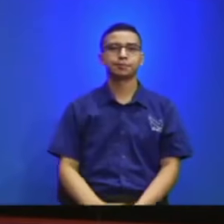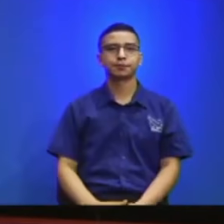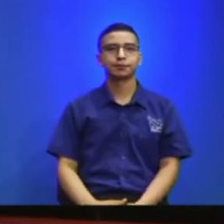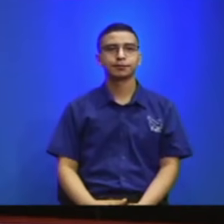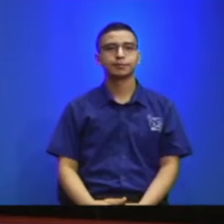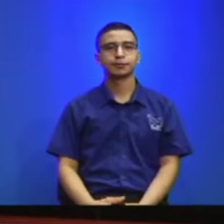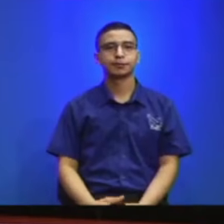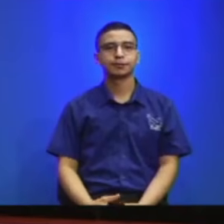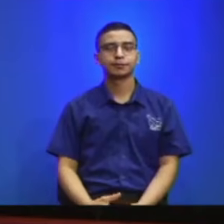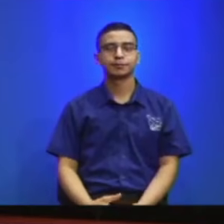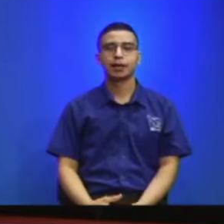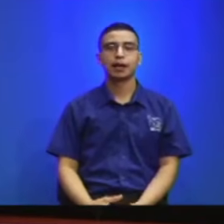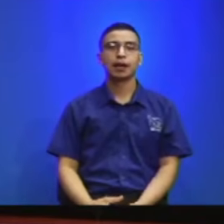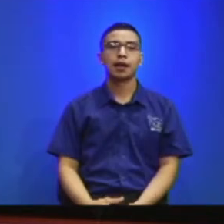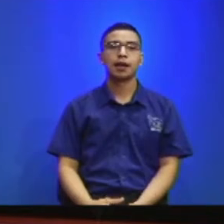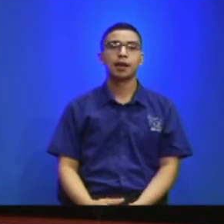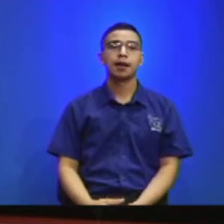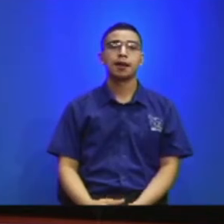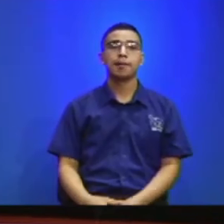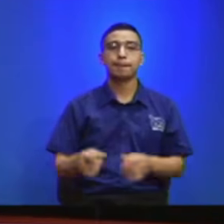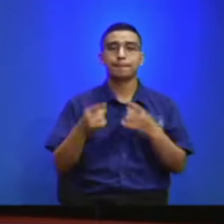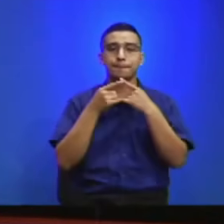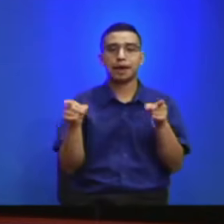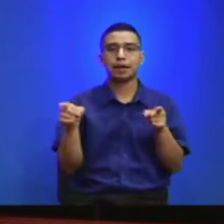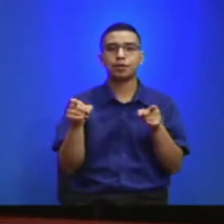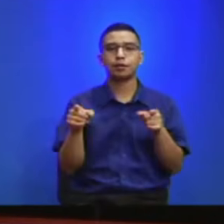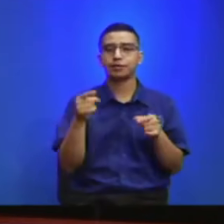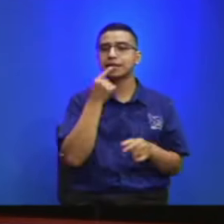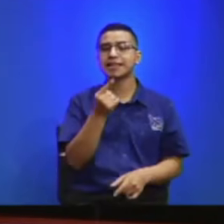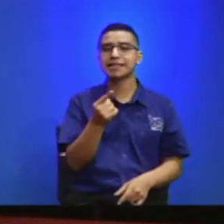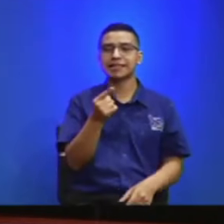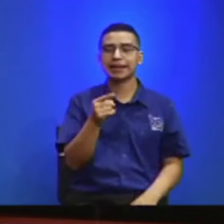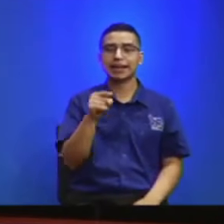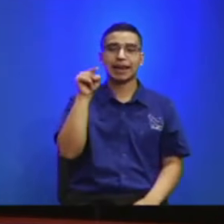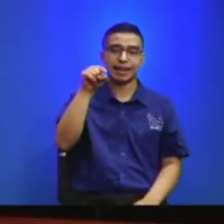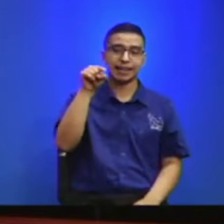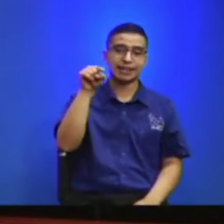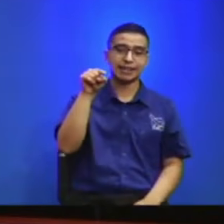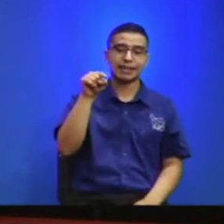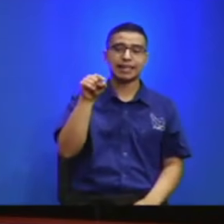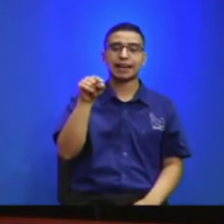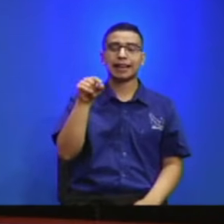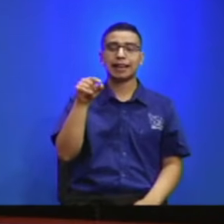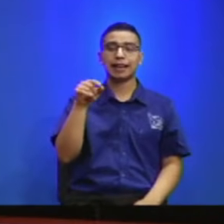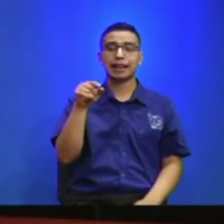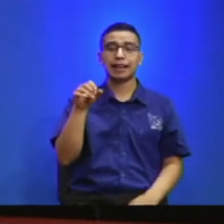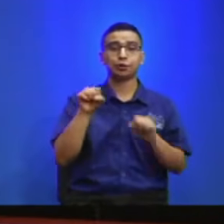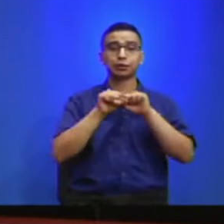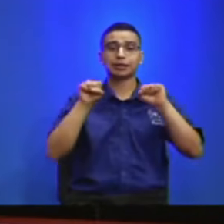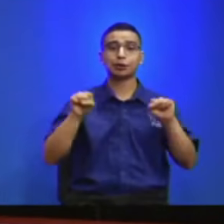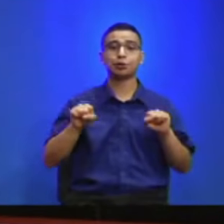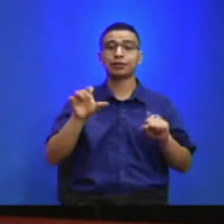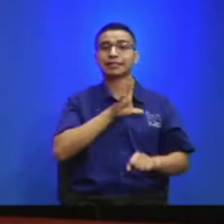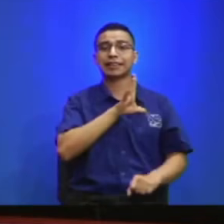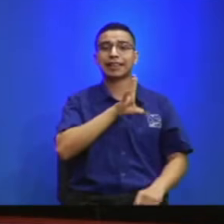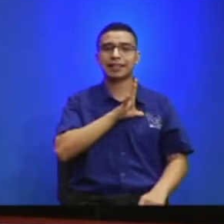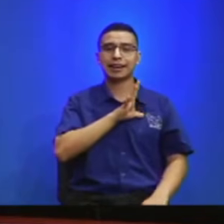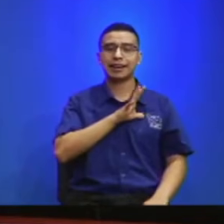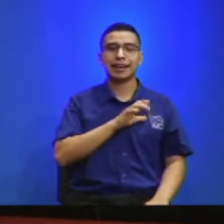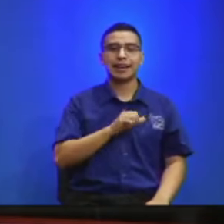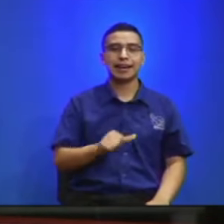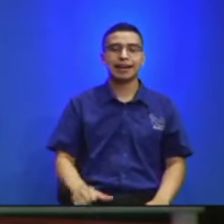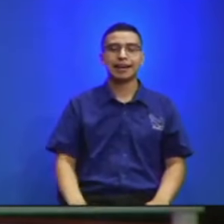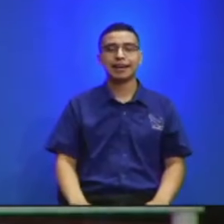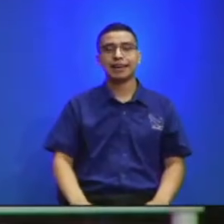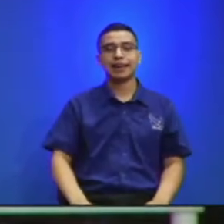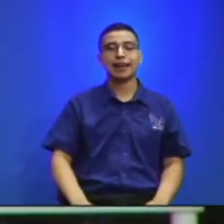nos morimos pero mientras ellos estén ahí mientras mientras se detenga la fe mientras se os deja en el arca del pacto sobre sus